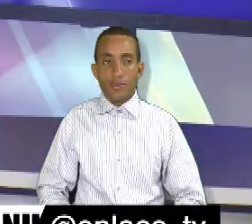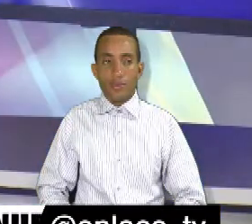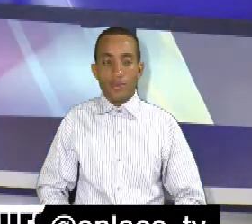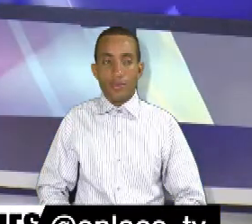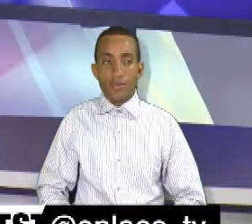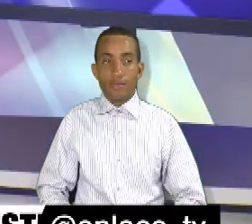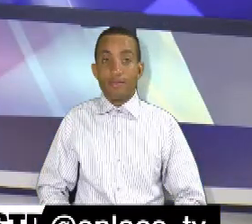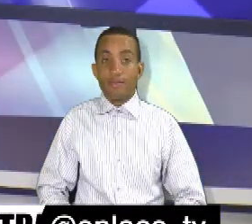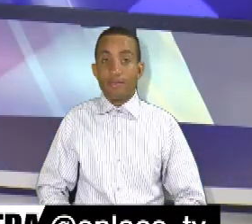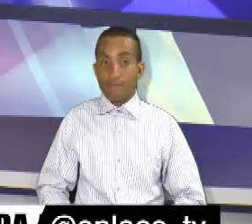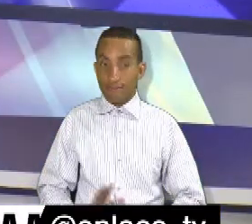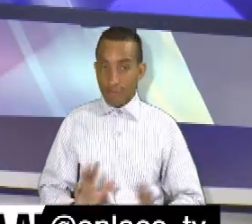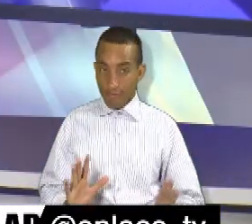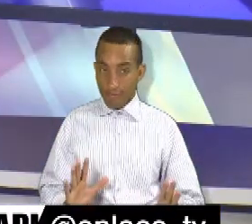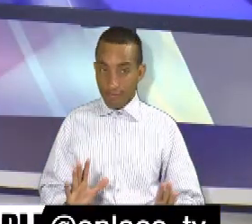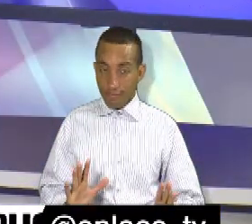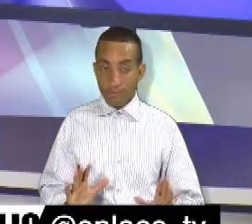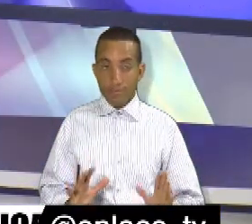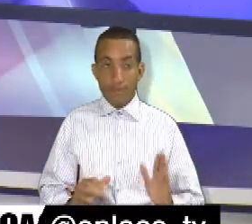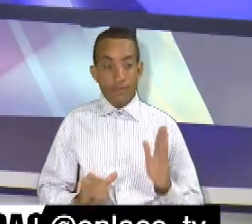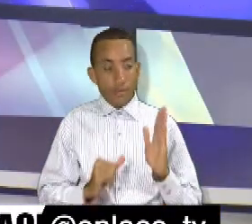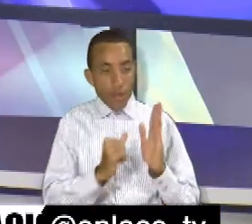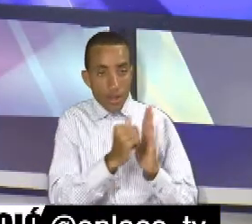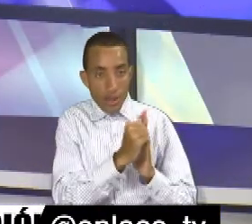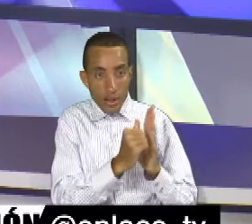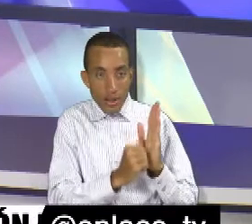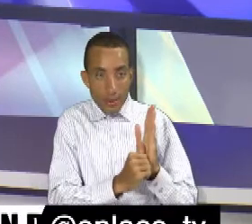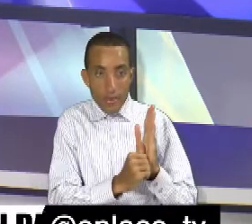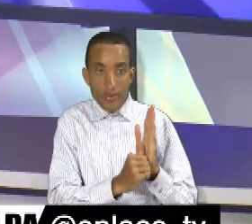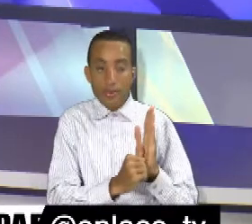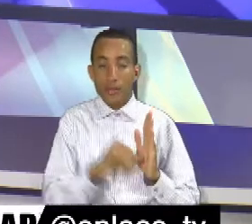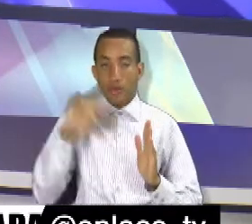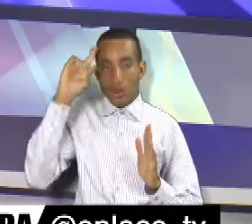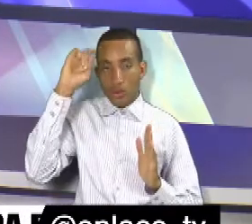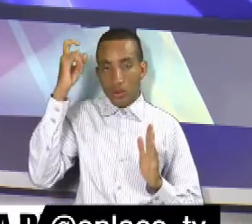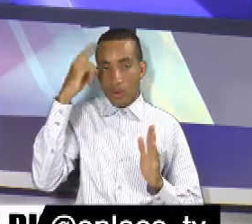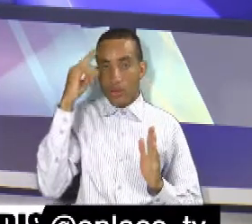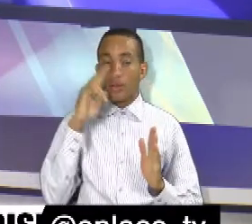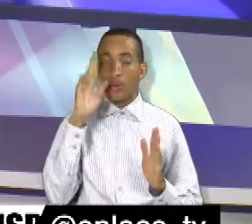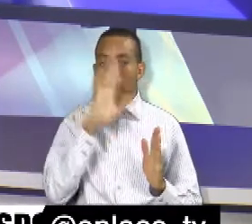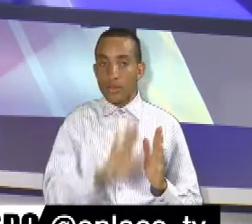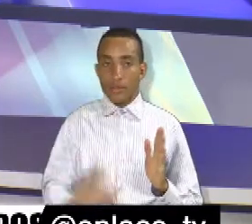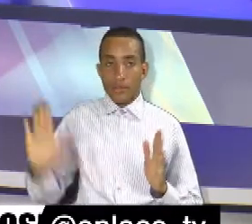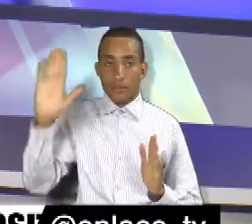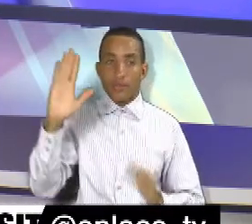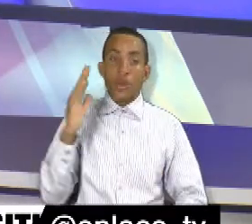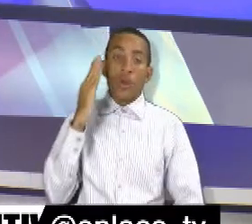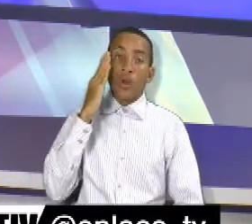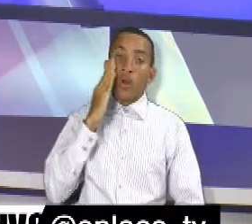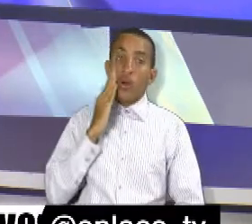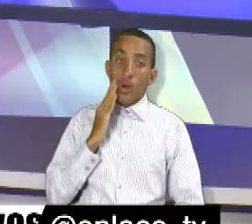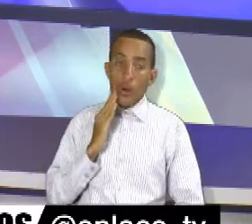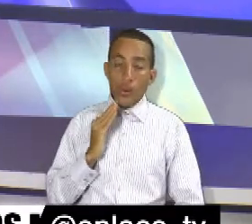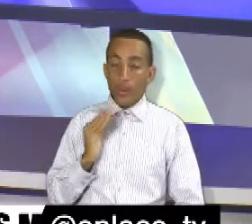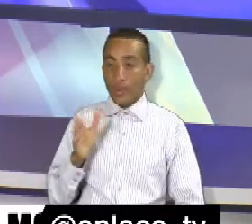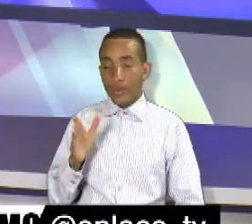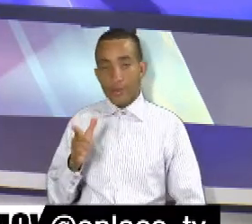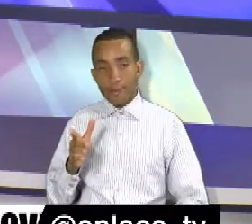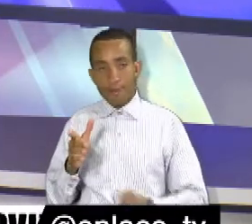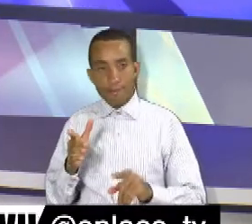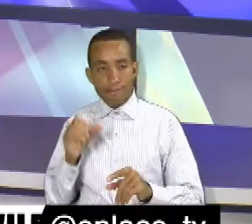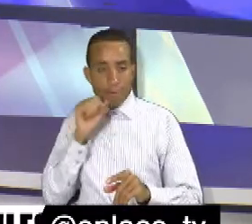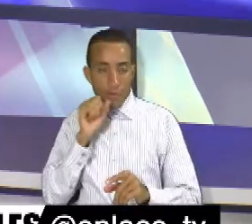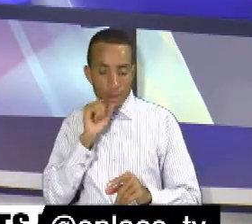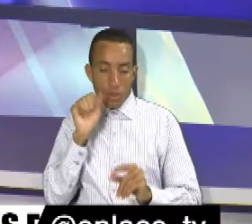En cumplimiento del programa Estado Joven del Gobierno Nacional, jóvenes barranqueños podrán hacer sus prácticas en el sector público.